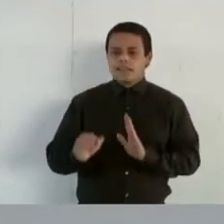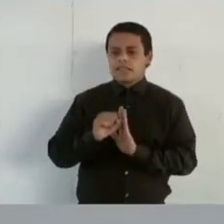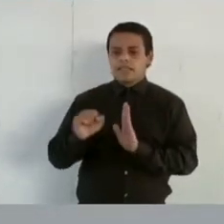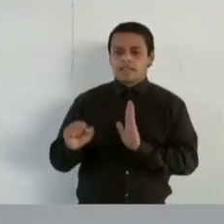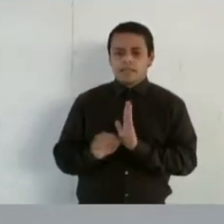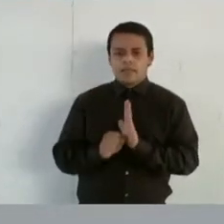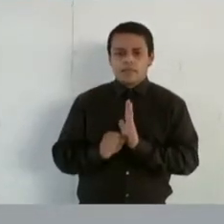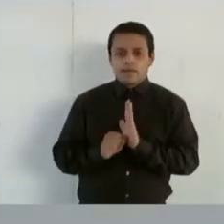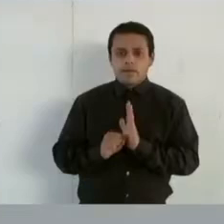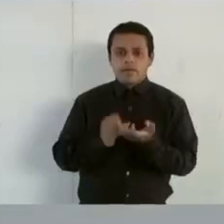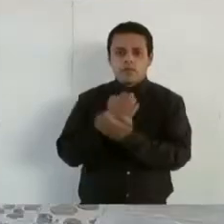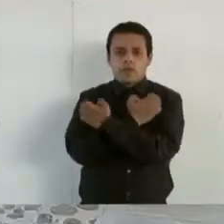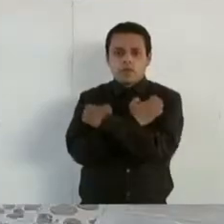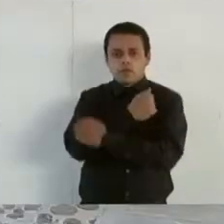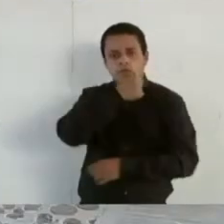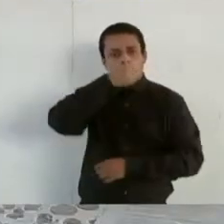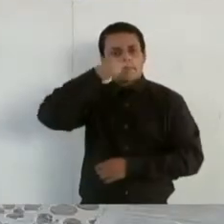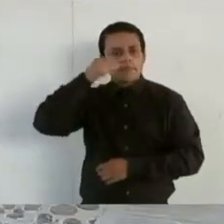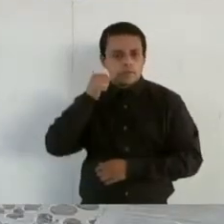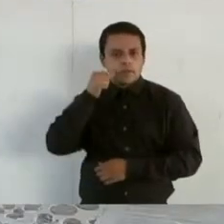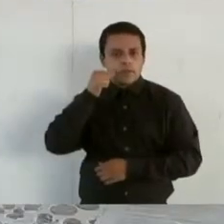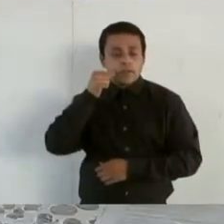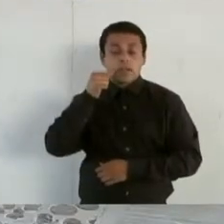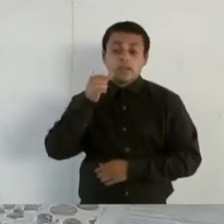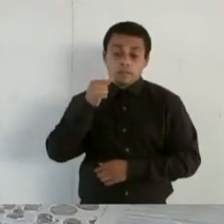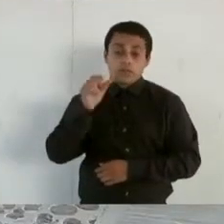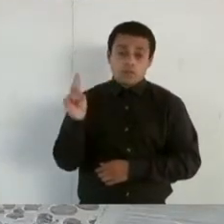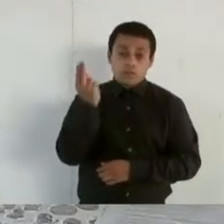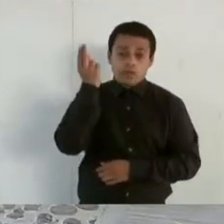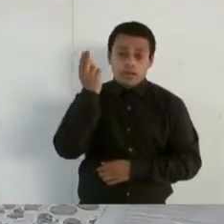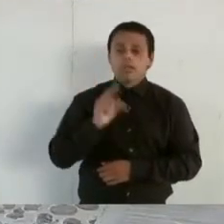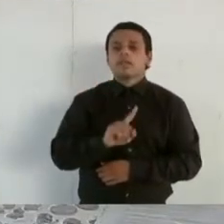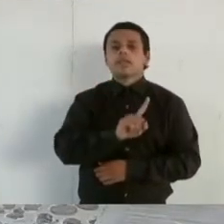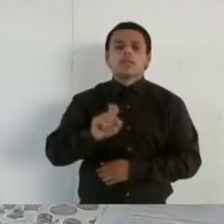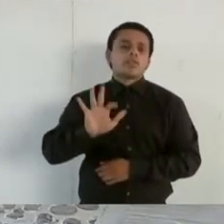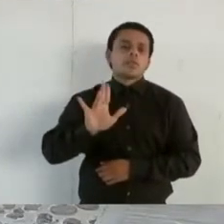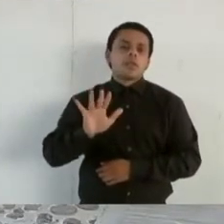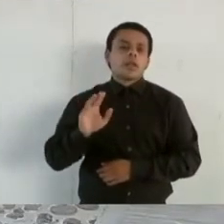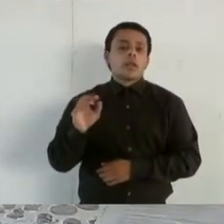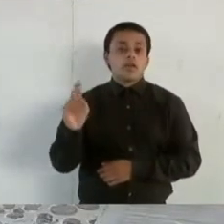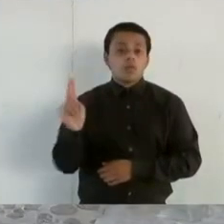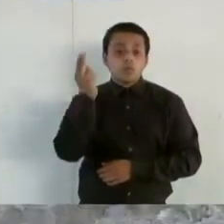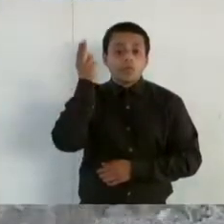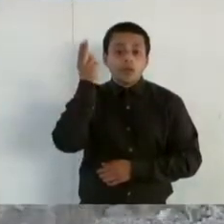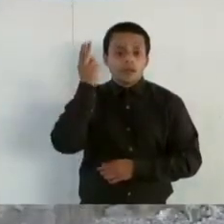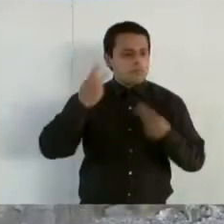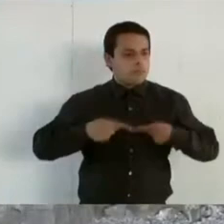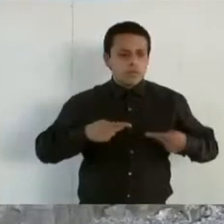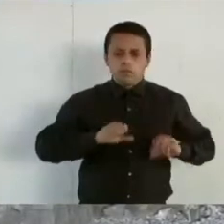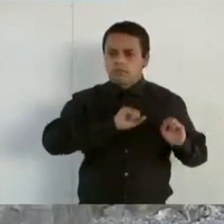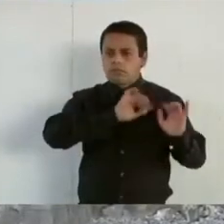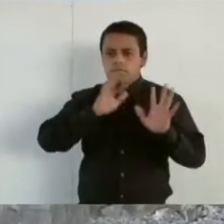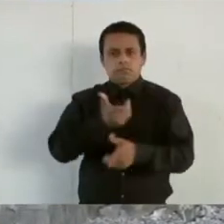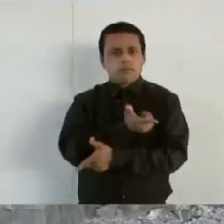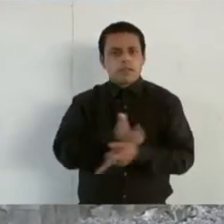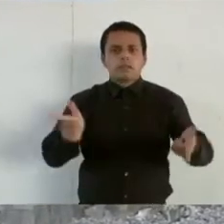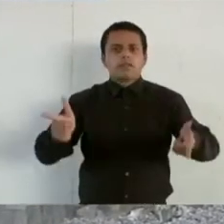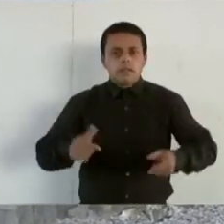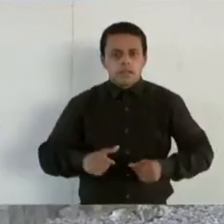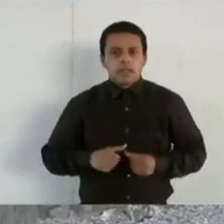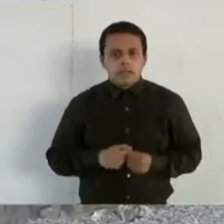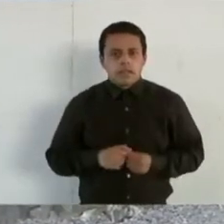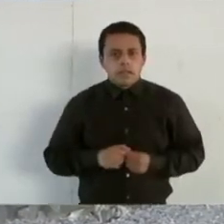Educación Superior Benito Juárez. 150 universidades públicas